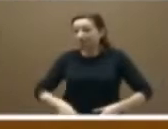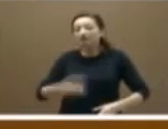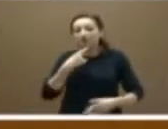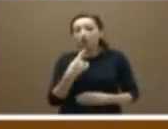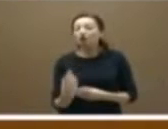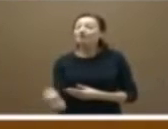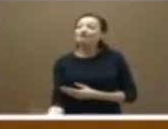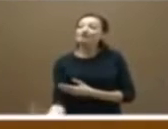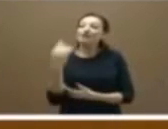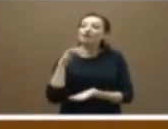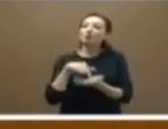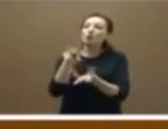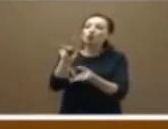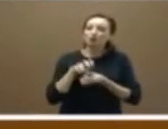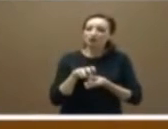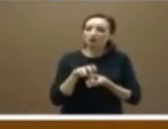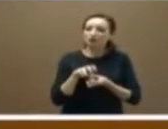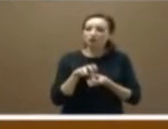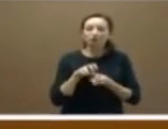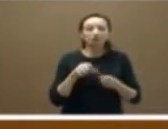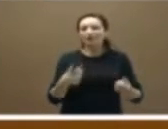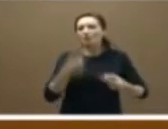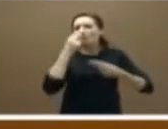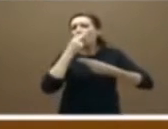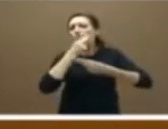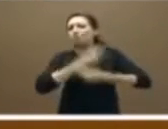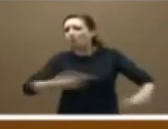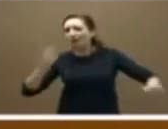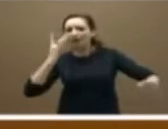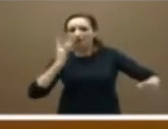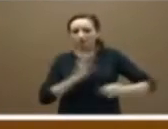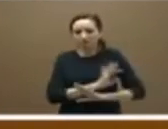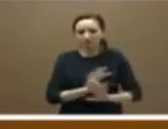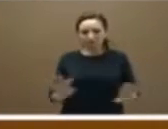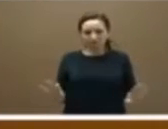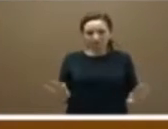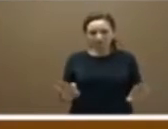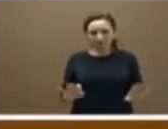impuestos, naturaleza pública, naturaleza pública.